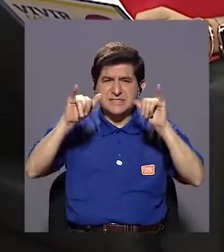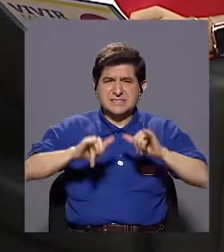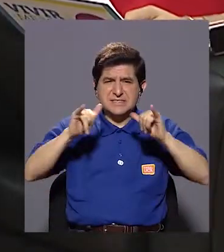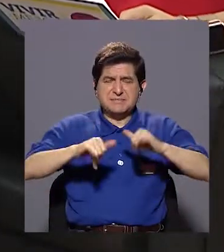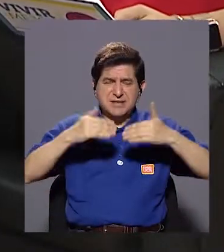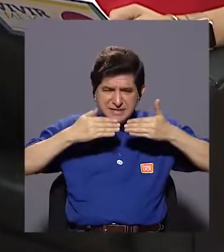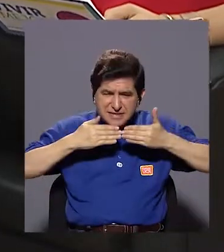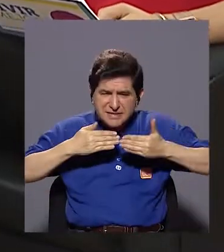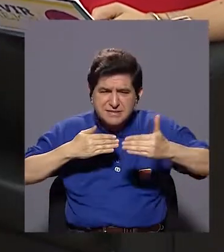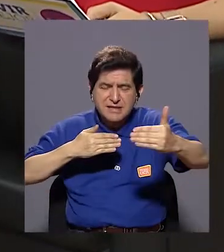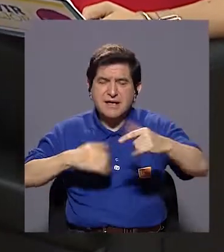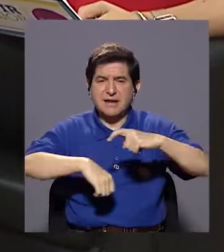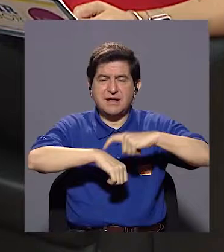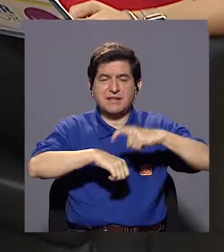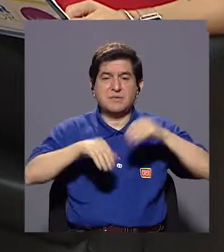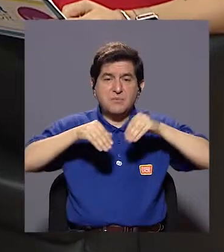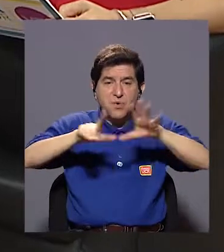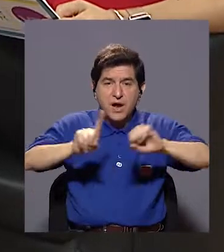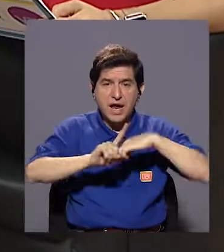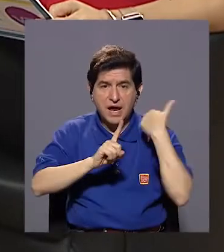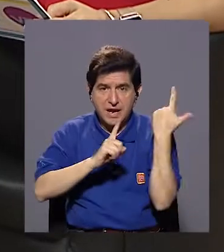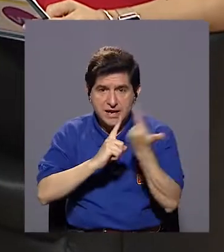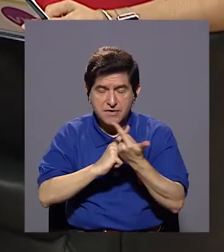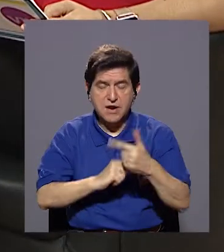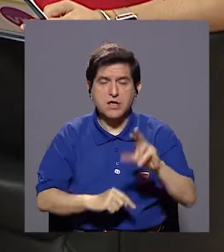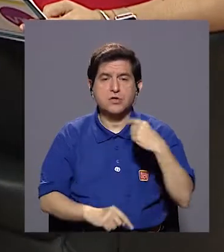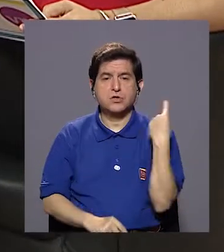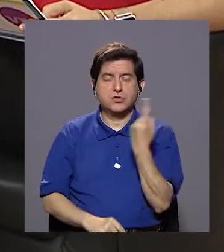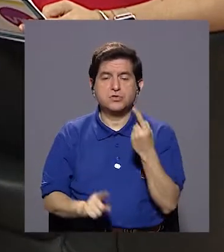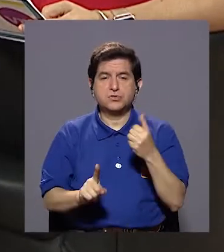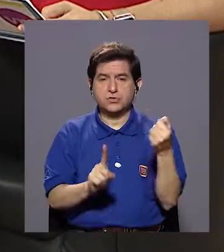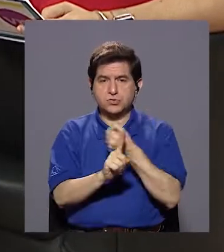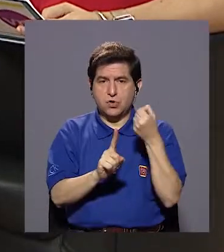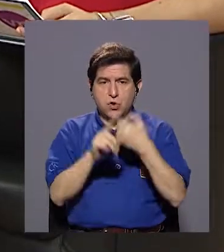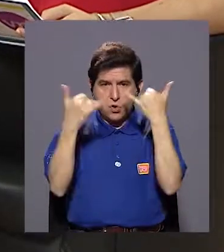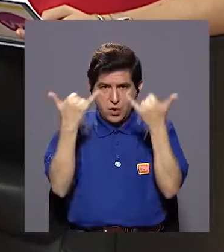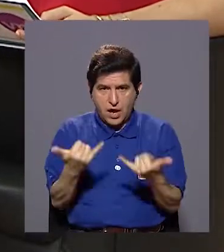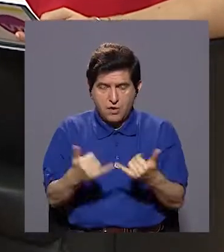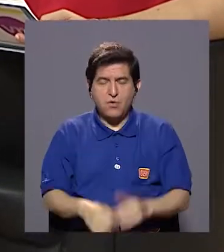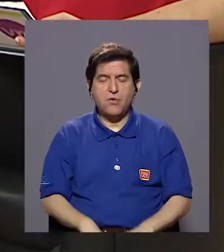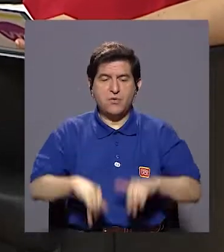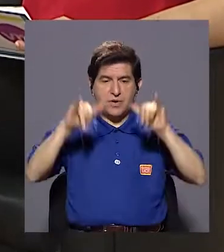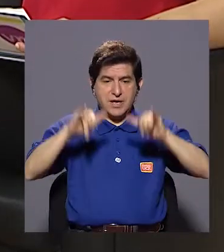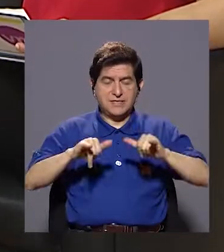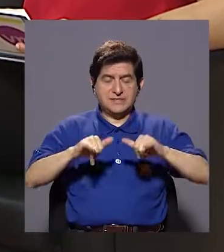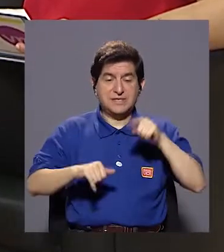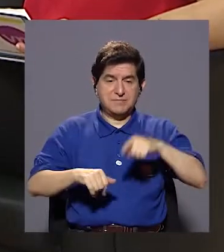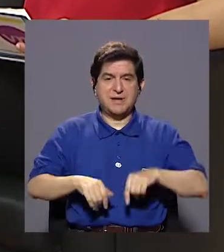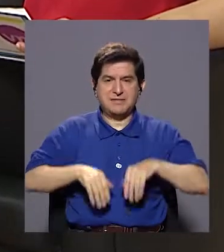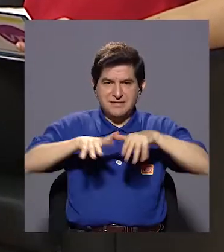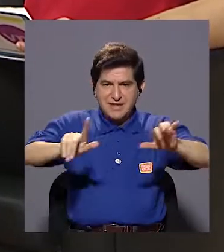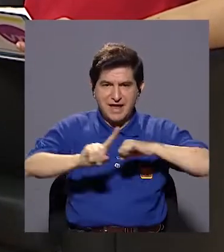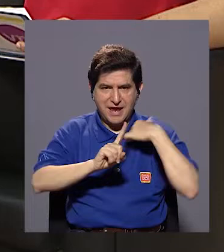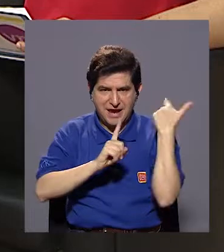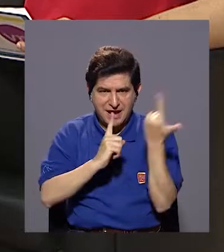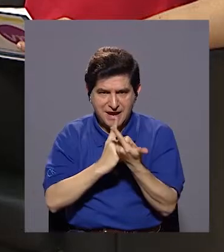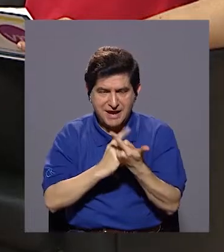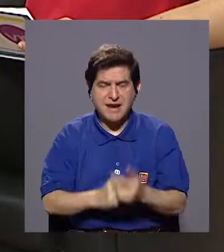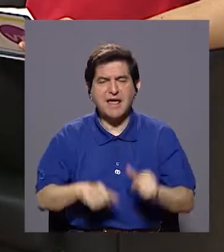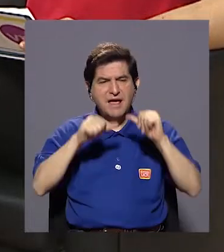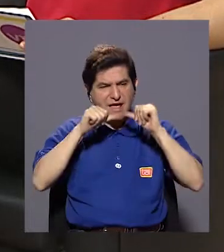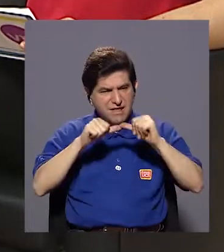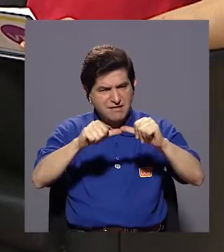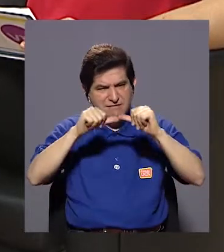más en el tiempo, ¿verdad? Porque está por redes sociales y no solo me está agrediendo en este momento, sino que al estar grabado en redes